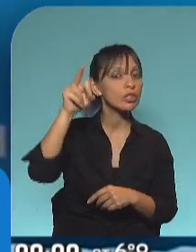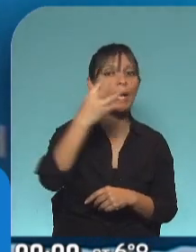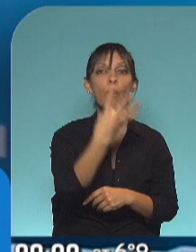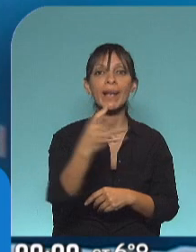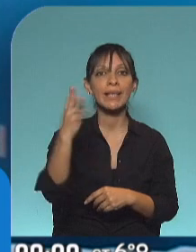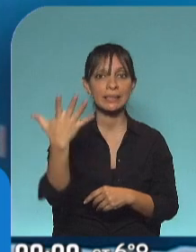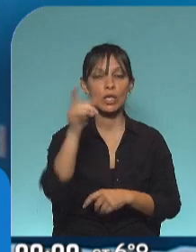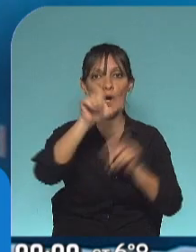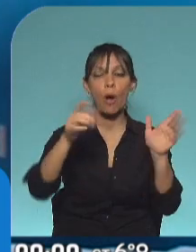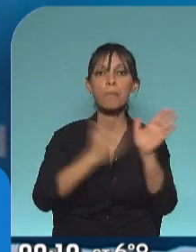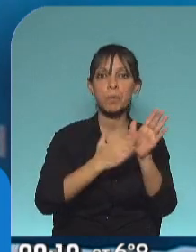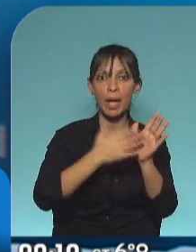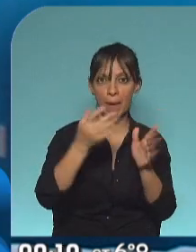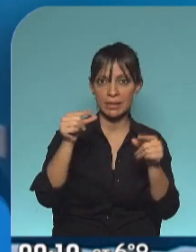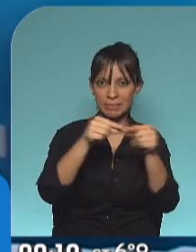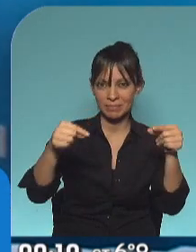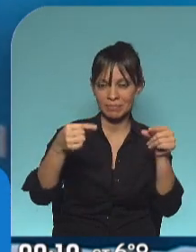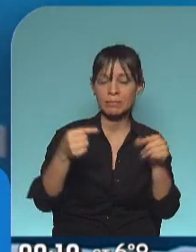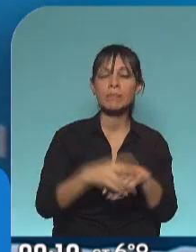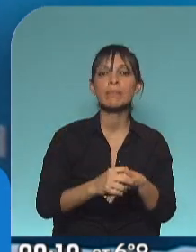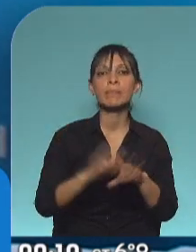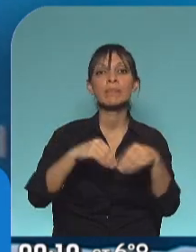19.845 muestras y se ha alcanzado el valor de